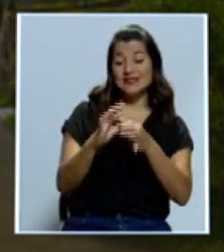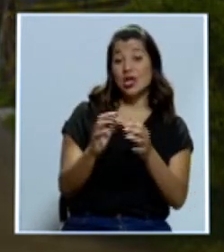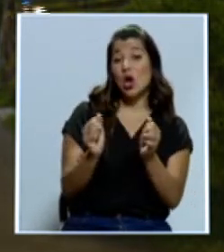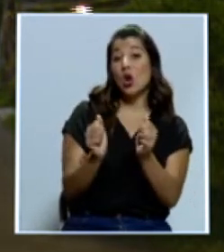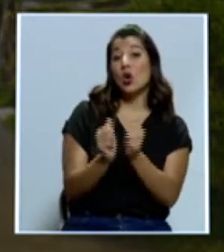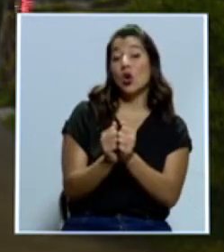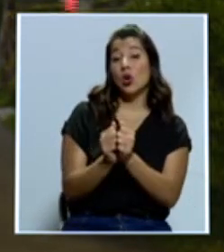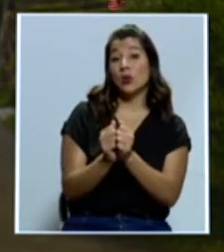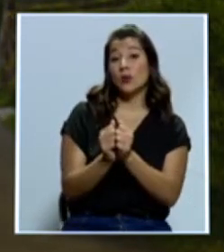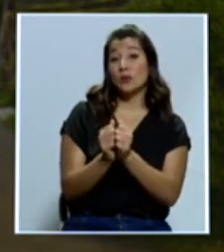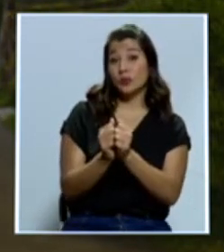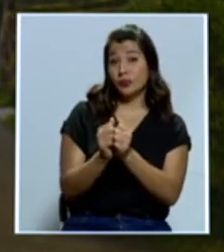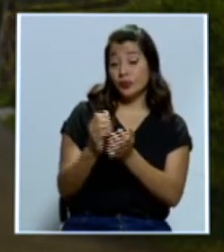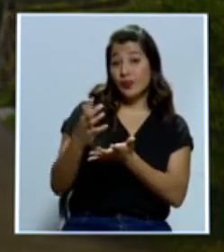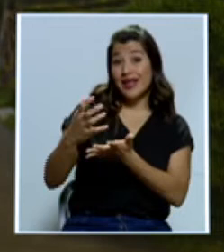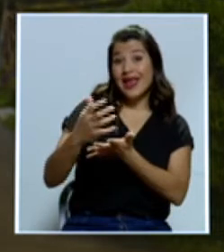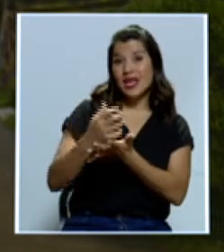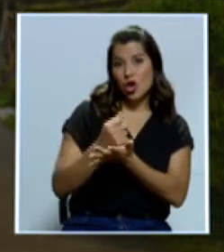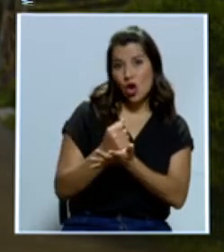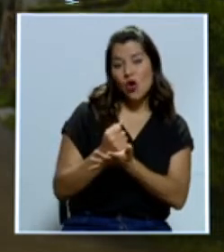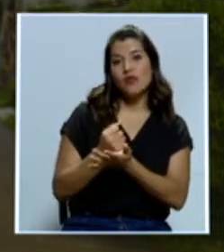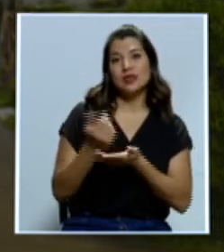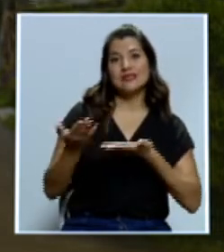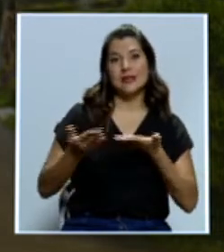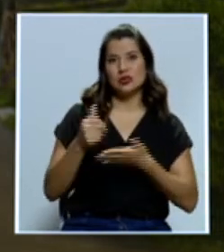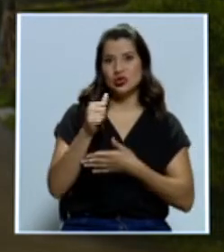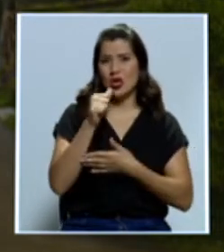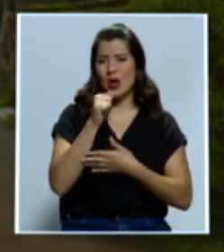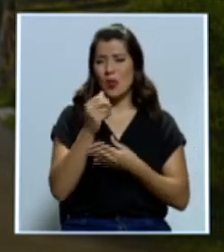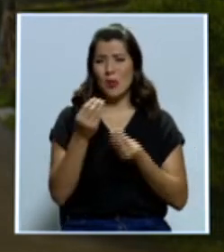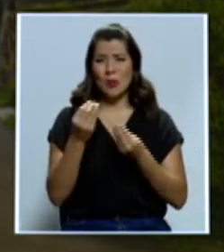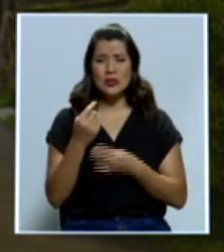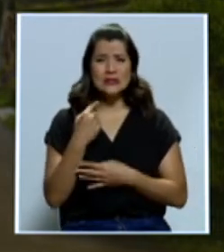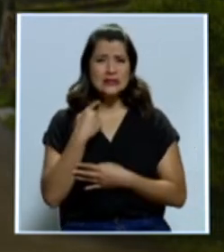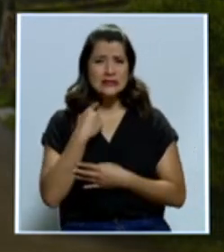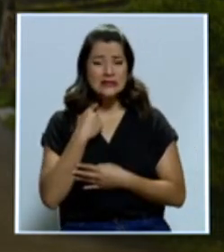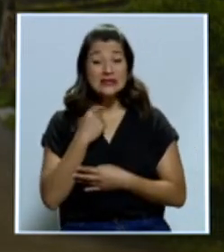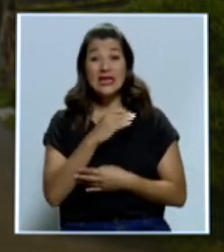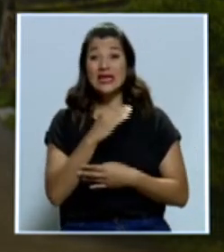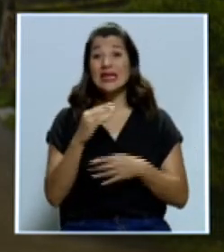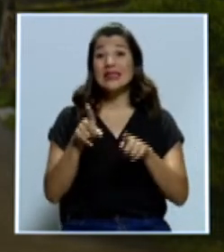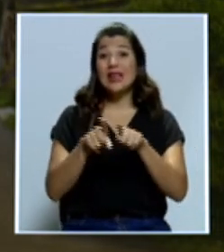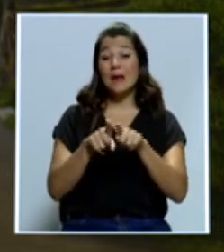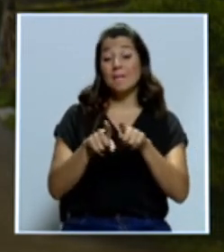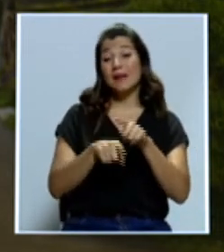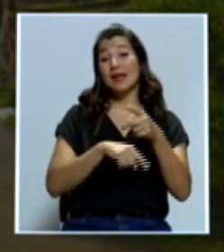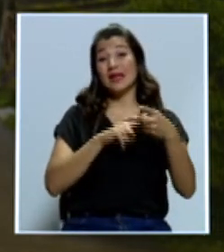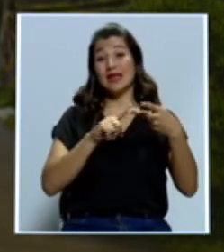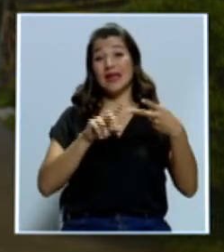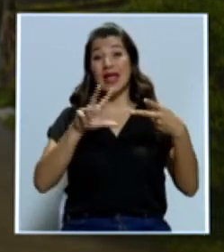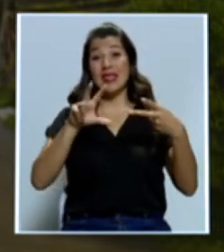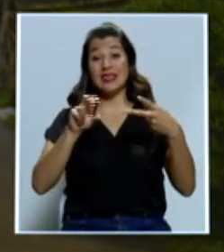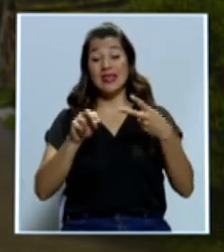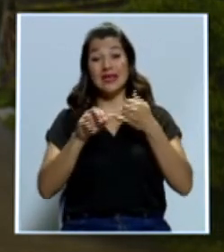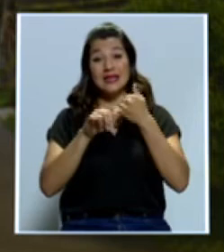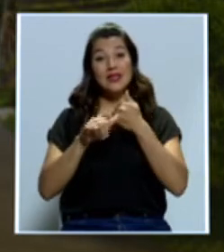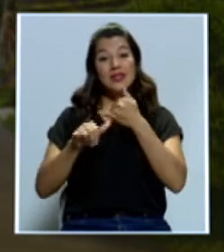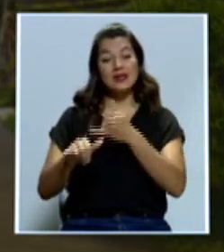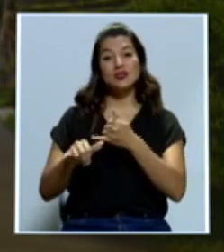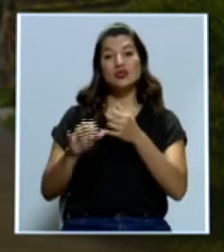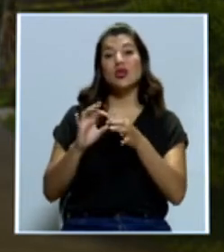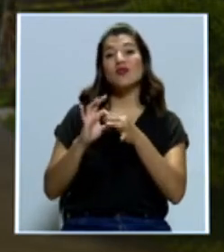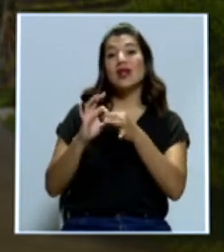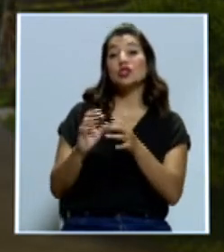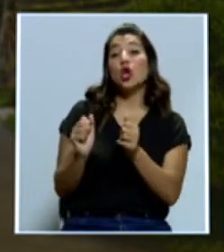particular del cobro excesivo en los recibos, y más de 30 denuncias sobre lo que ellos señalaban